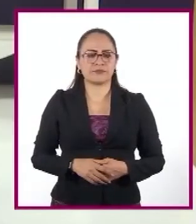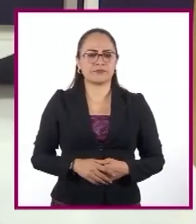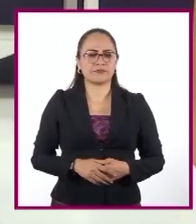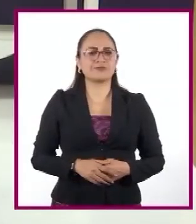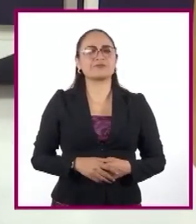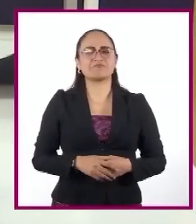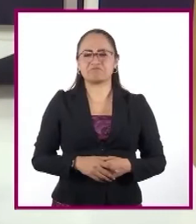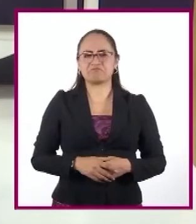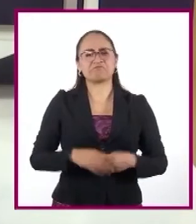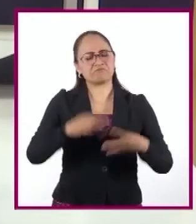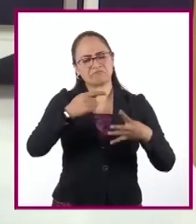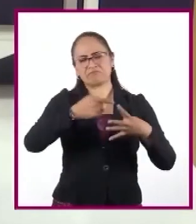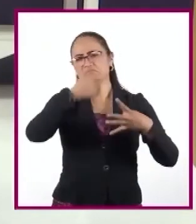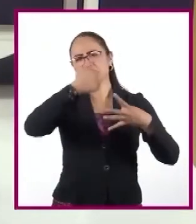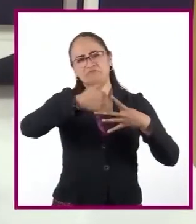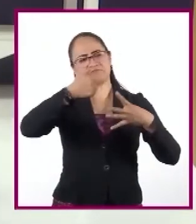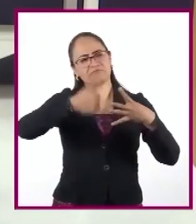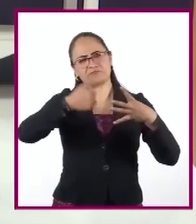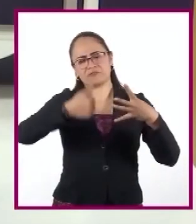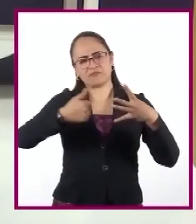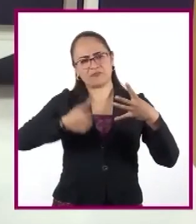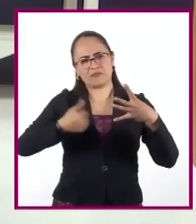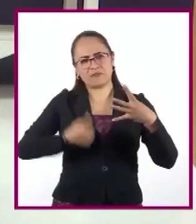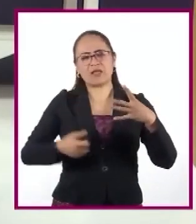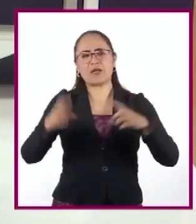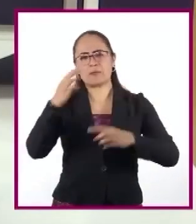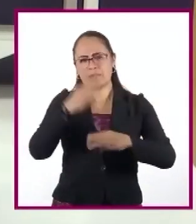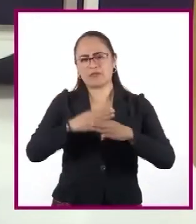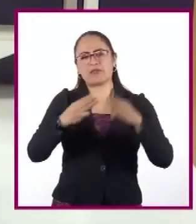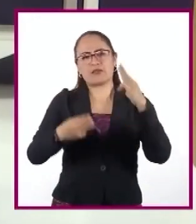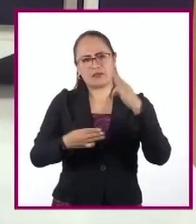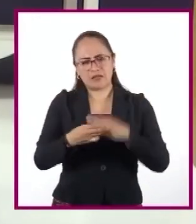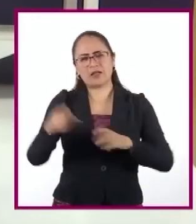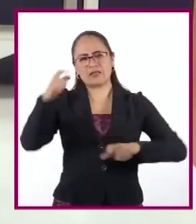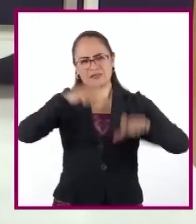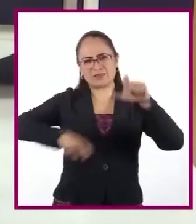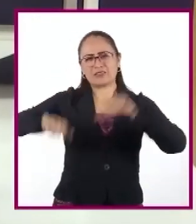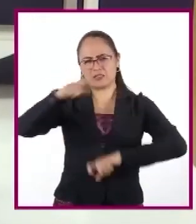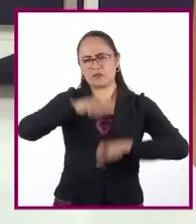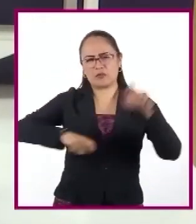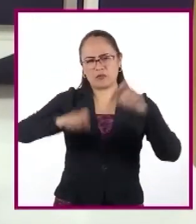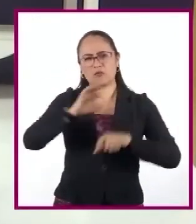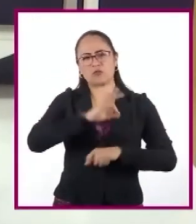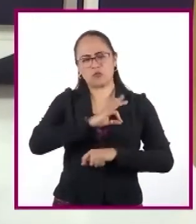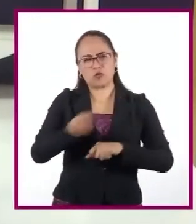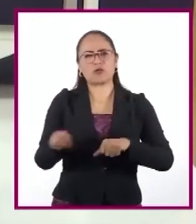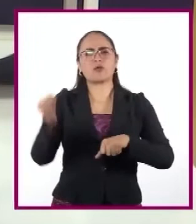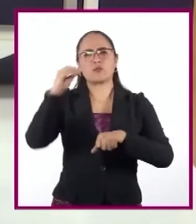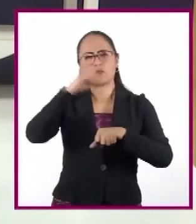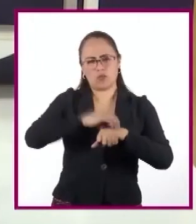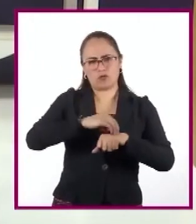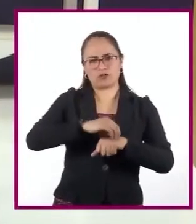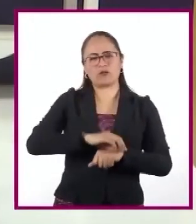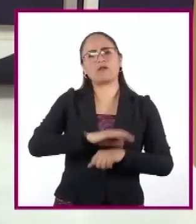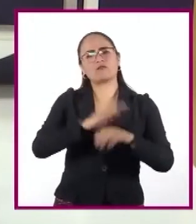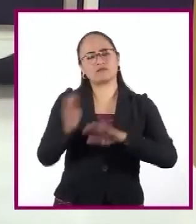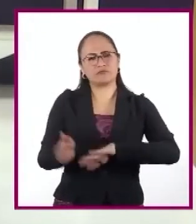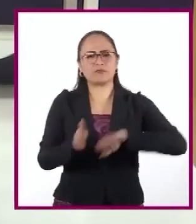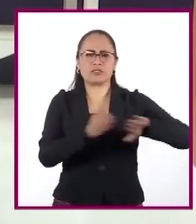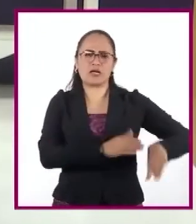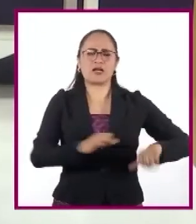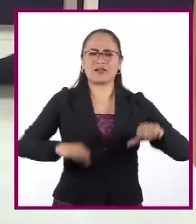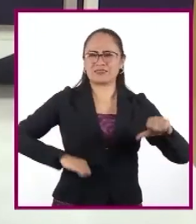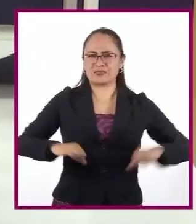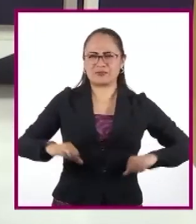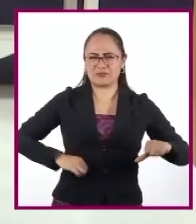Y así sucesivamente con los demás elementos representativos de la tabla periódica. Pasemos a la siguiente actividad. Investiguen